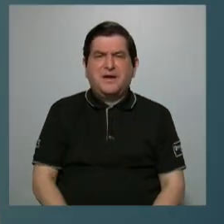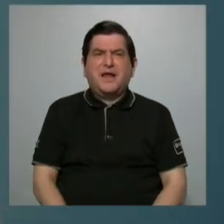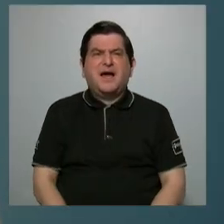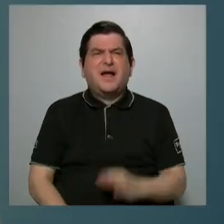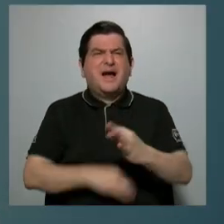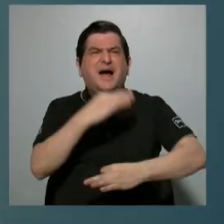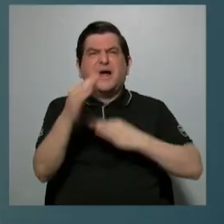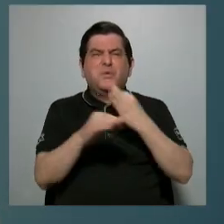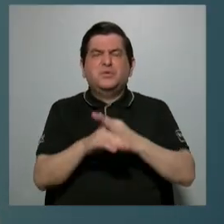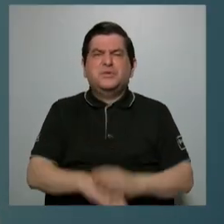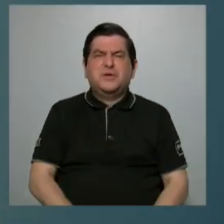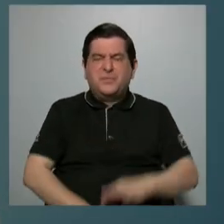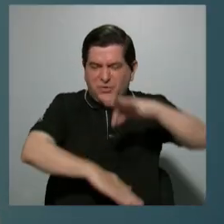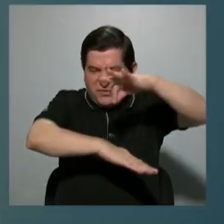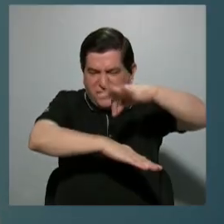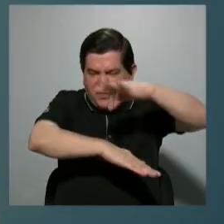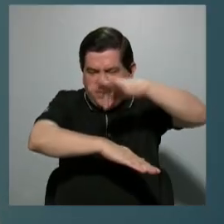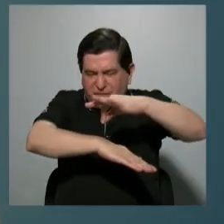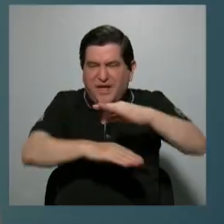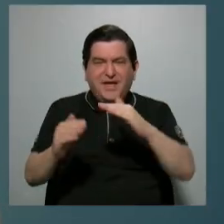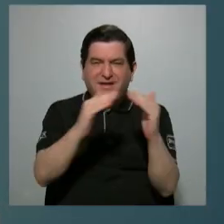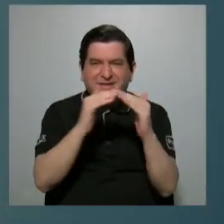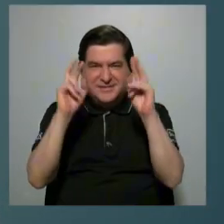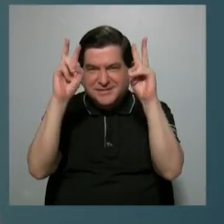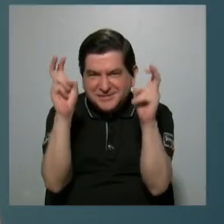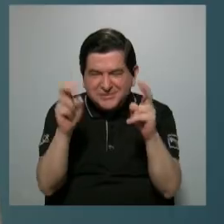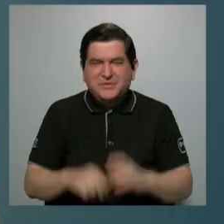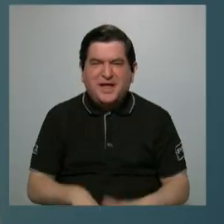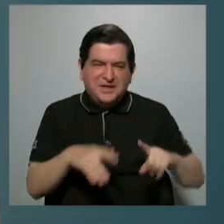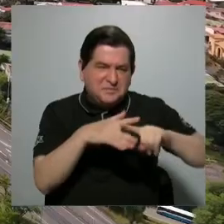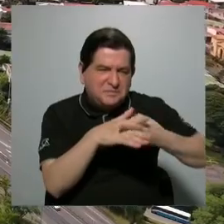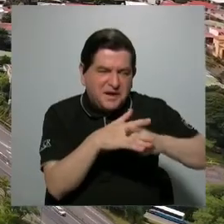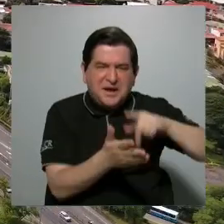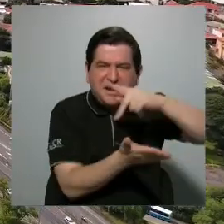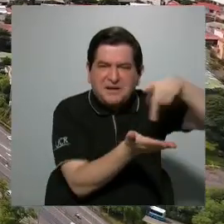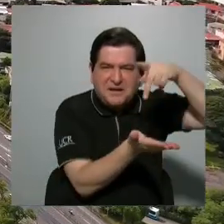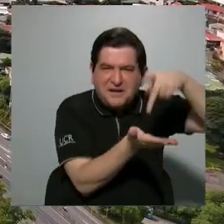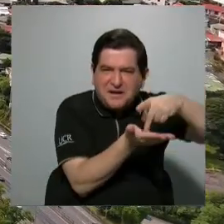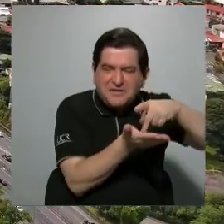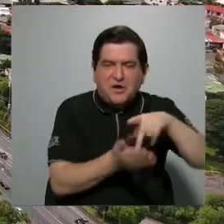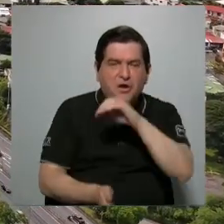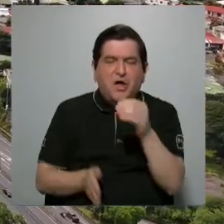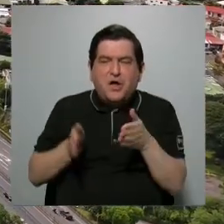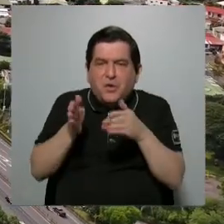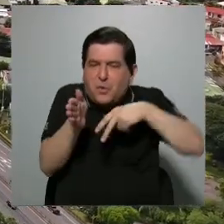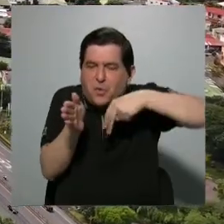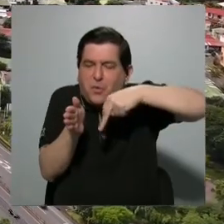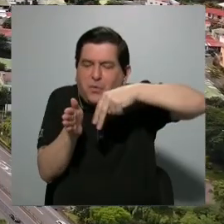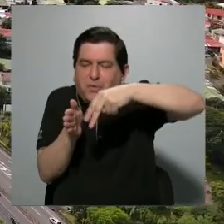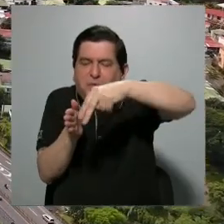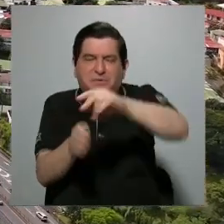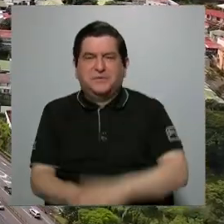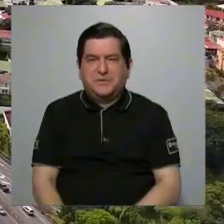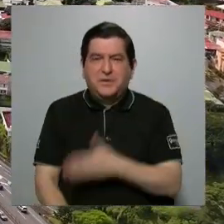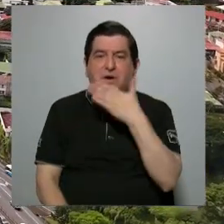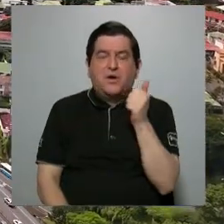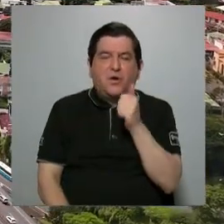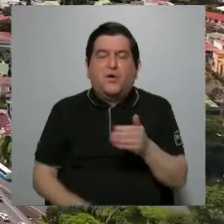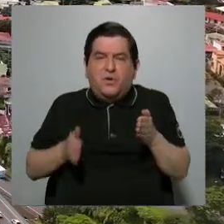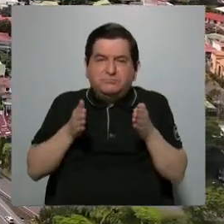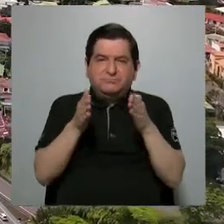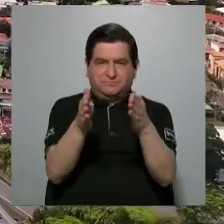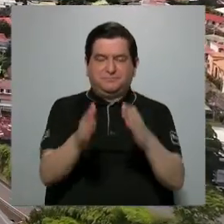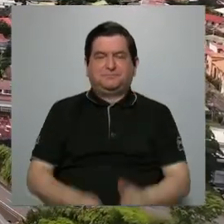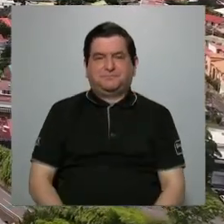urbana, como cosillas que vemos en las ciudades, ¿no? Que arreglan los parques, intervenciones en aceras, mejoran viabilidad,